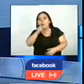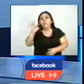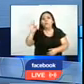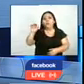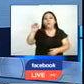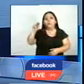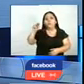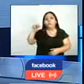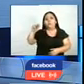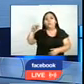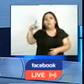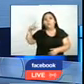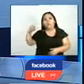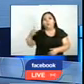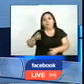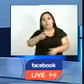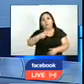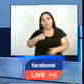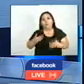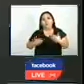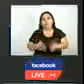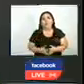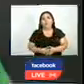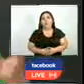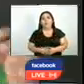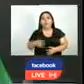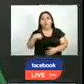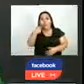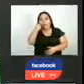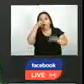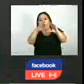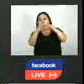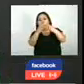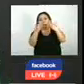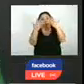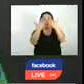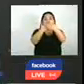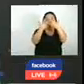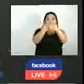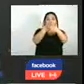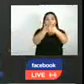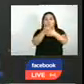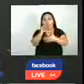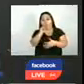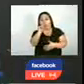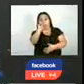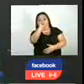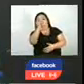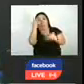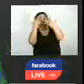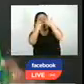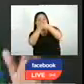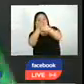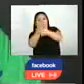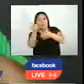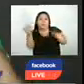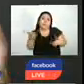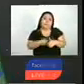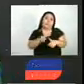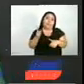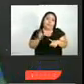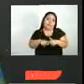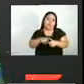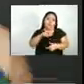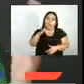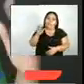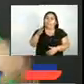Morales nos explica más. Las clases veo un poco borroso, parece garabato o algo. No, entonces me